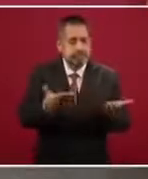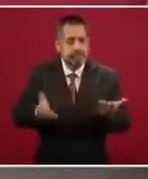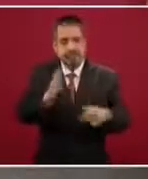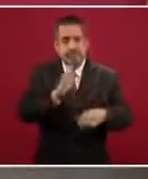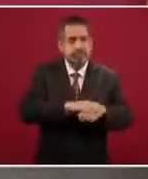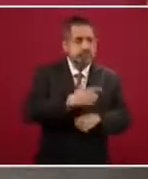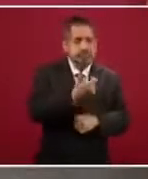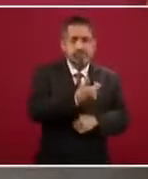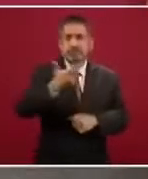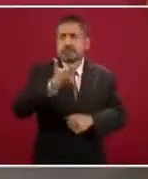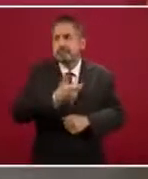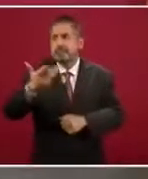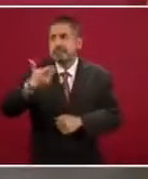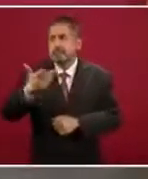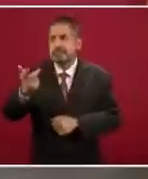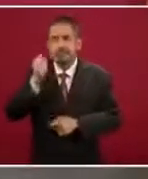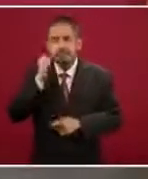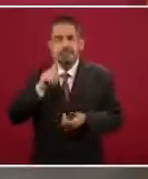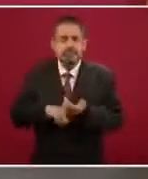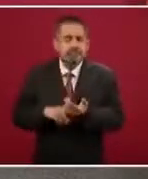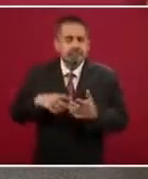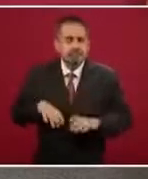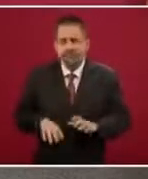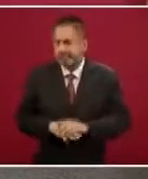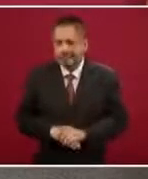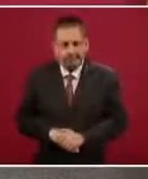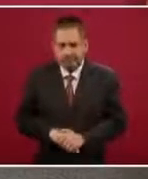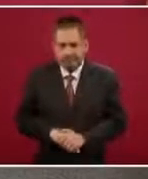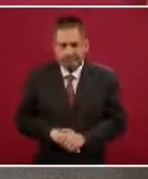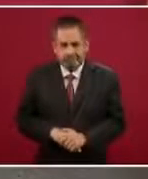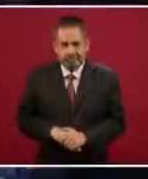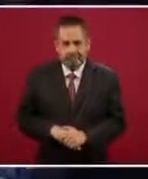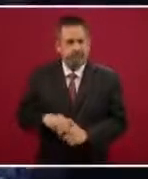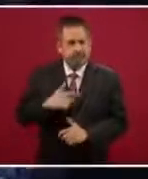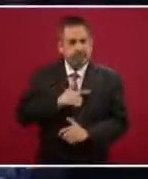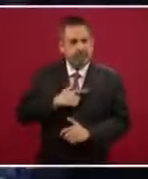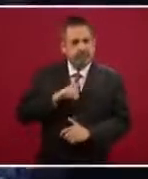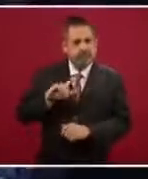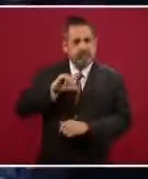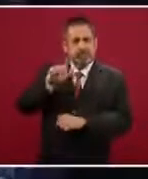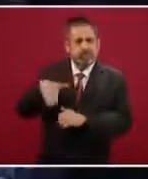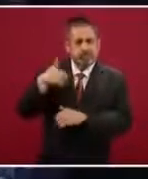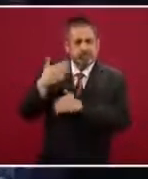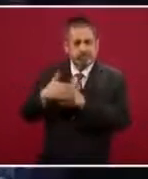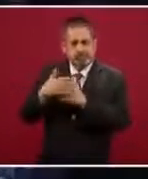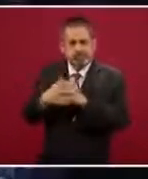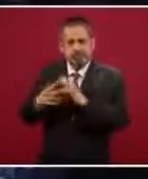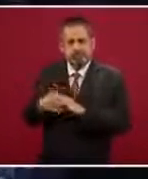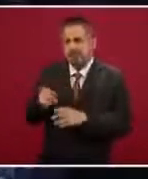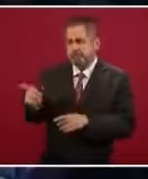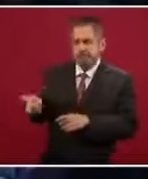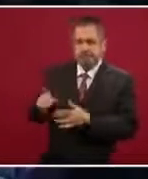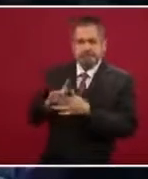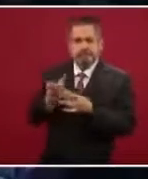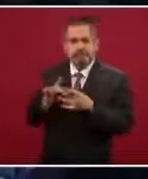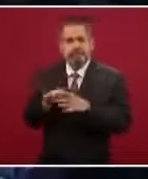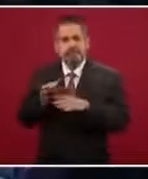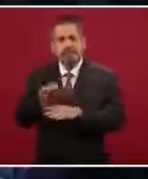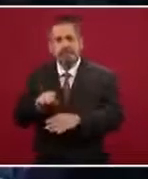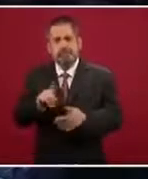caras. A mí me gustaría que Hugo les hablara de eso también, en lo que tiene que ver con la